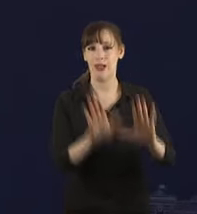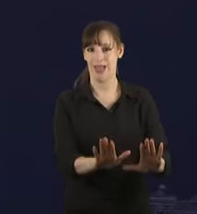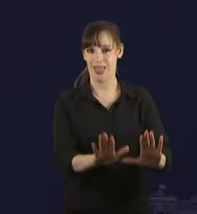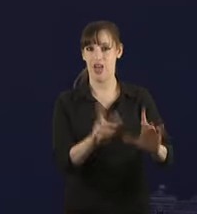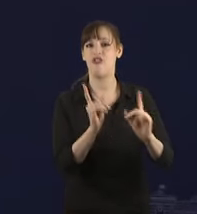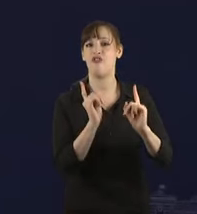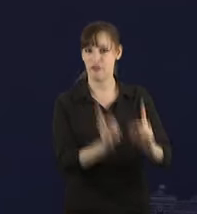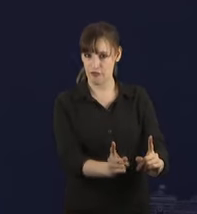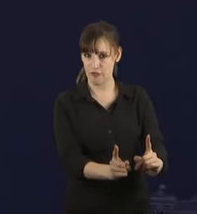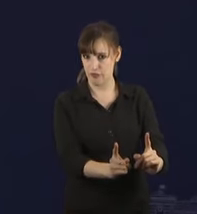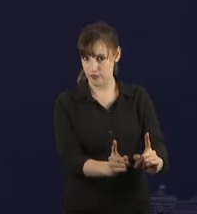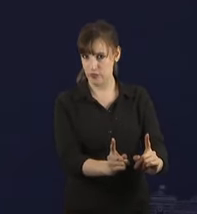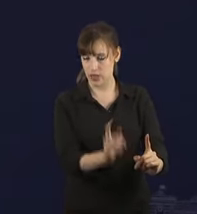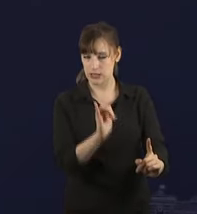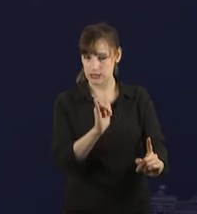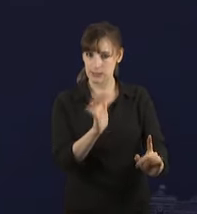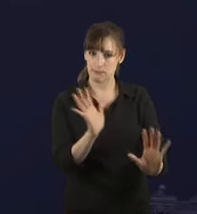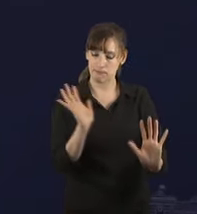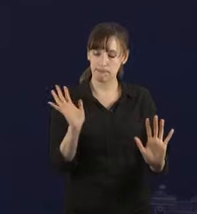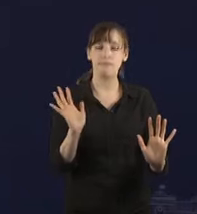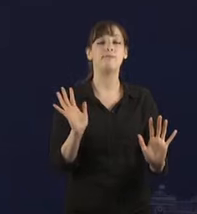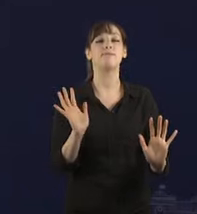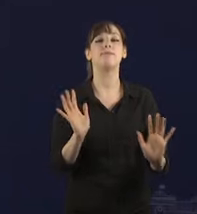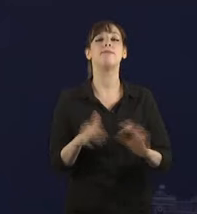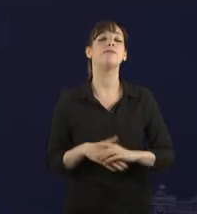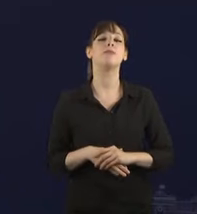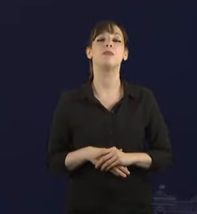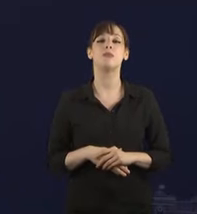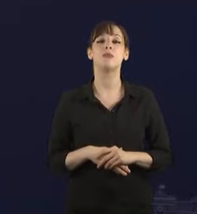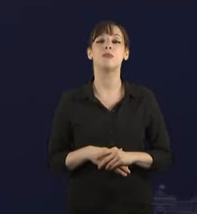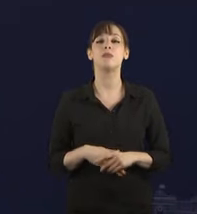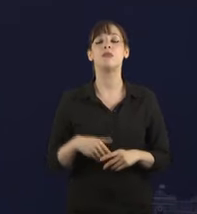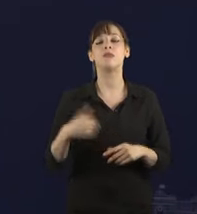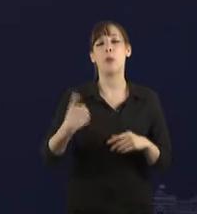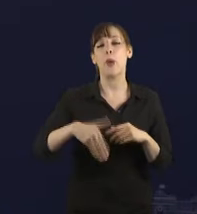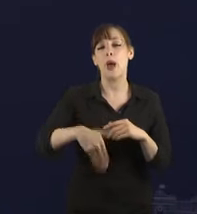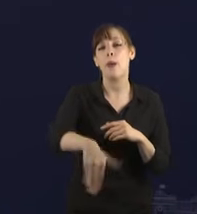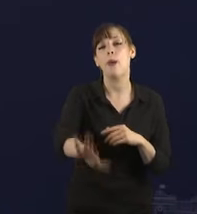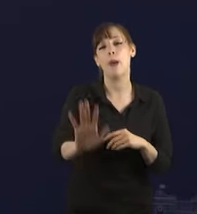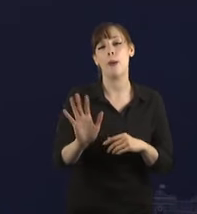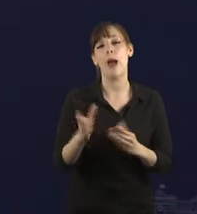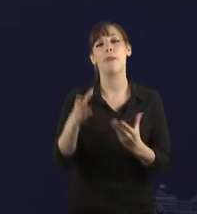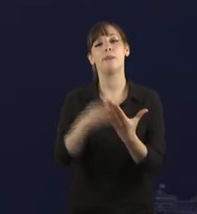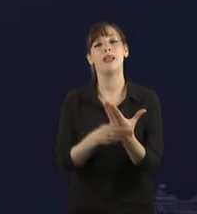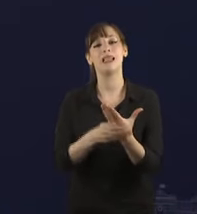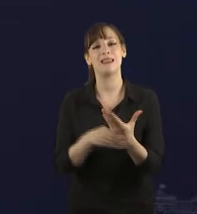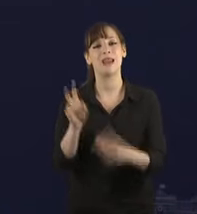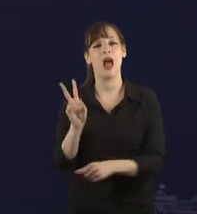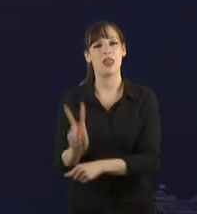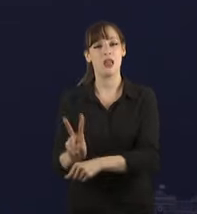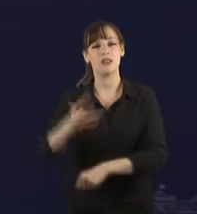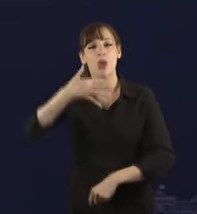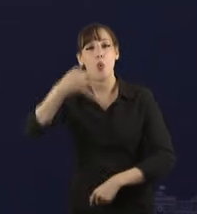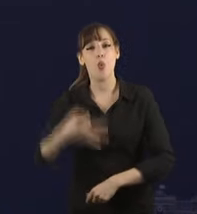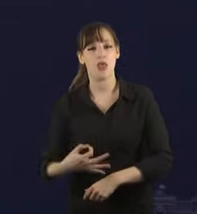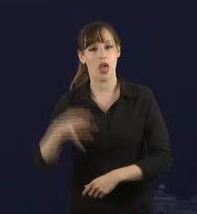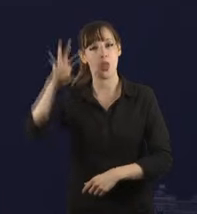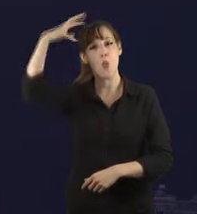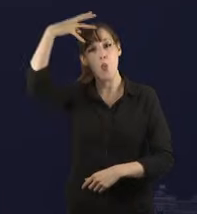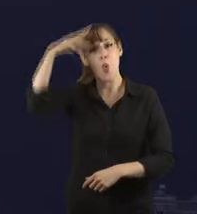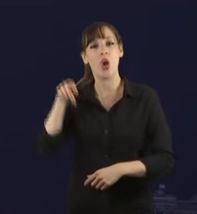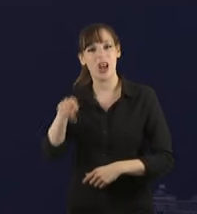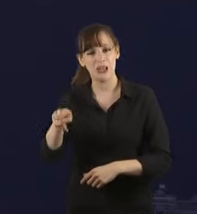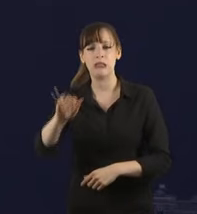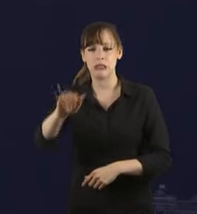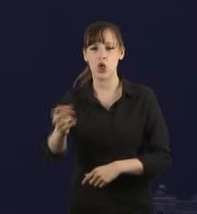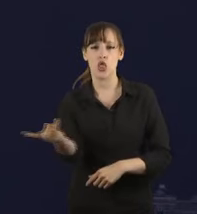Todavía es muy largo y quedan muchas horas por delante pero en principio va a juntarse va a reunirse con la ministra de seguridad Patricia burrich para